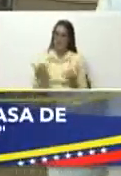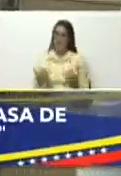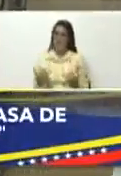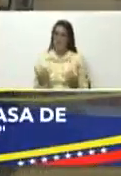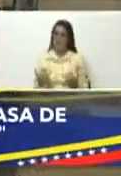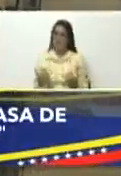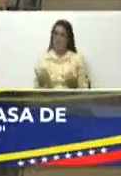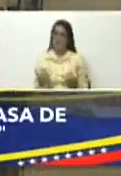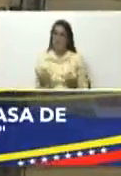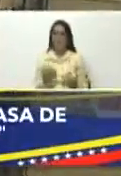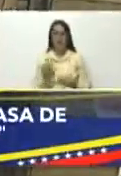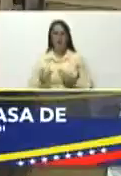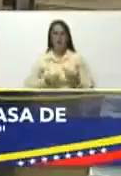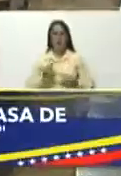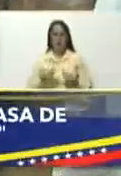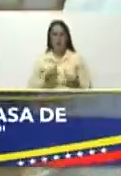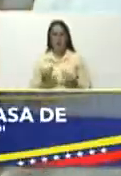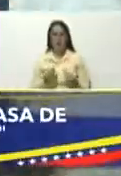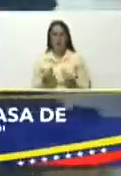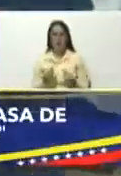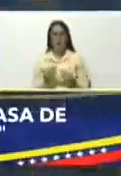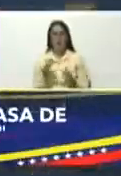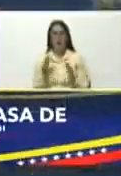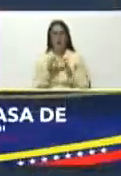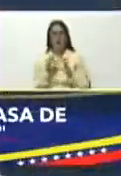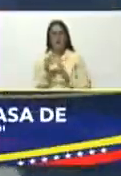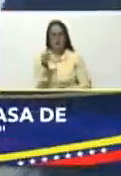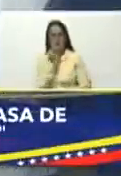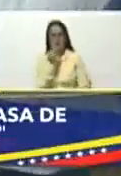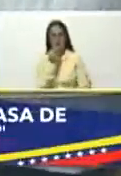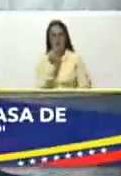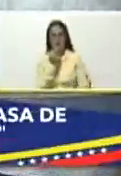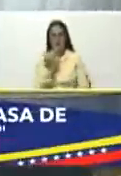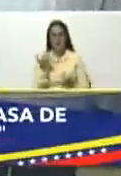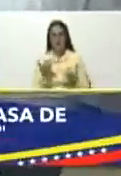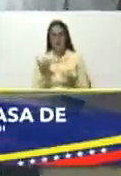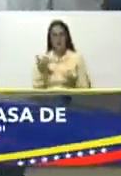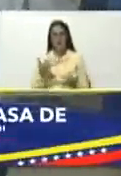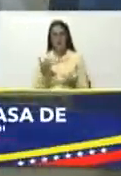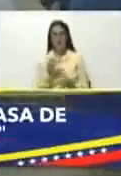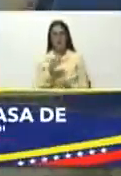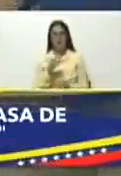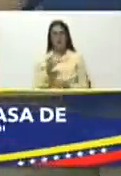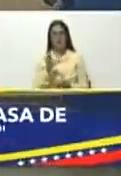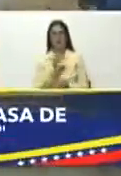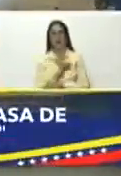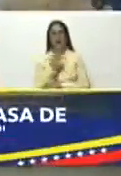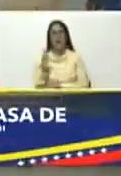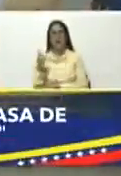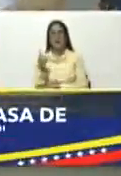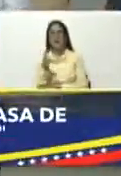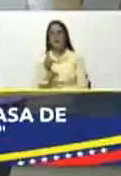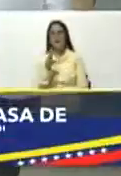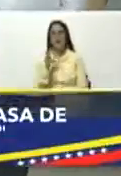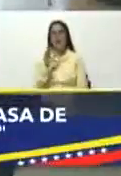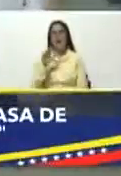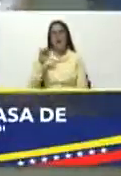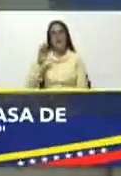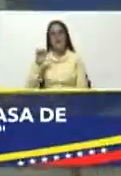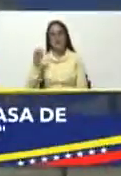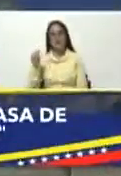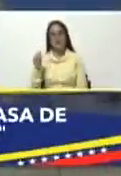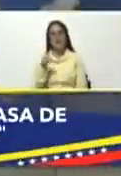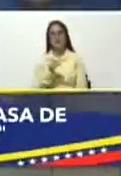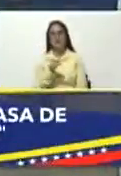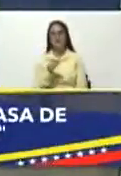momento cómo están las casas de alimentación, y aquí en Ciudad Caribbean es la quinta casa de alimentación.